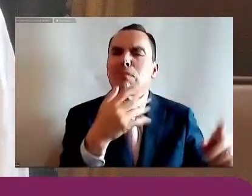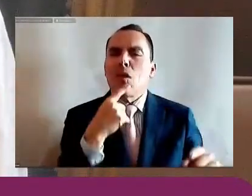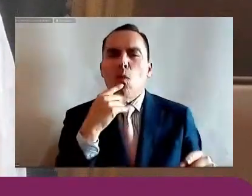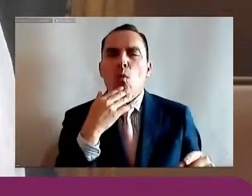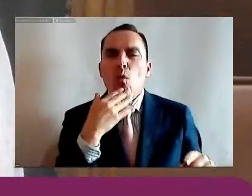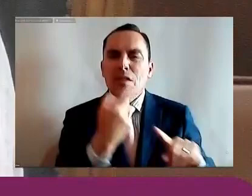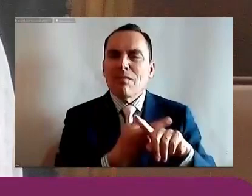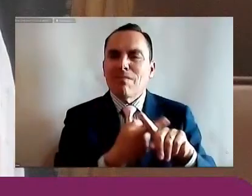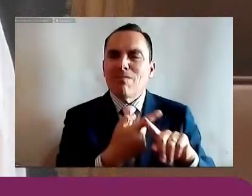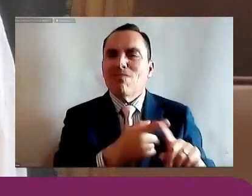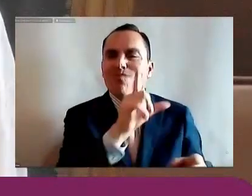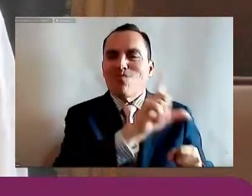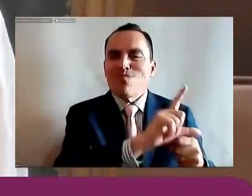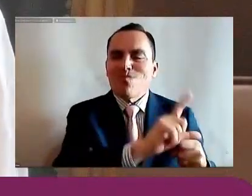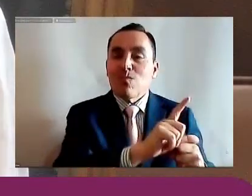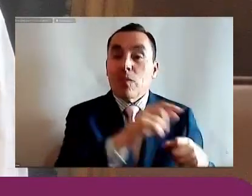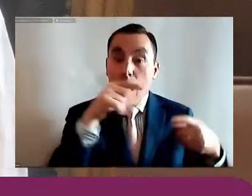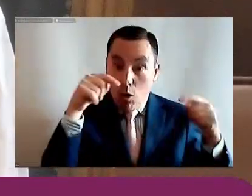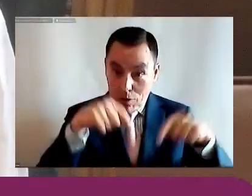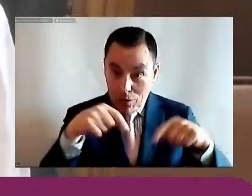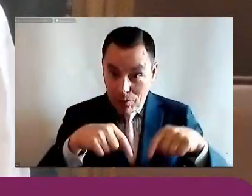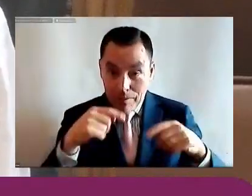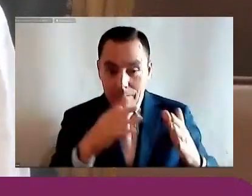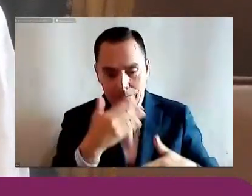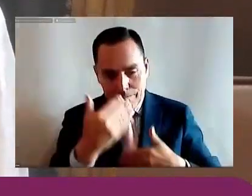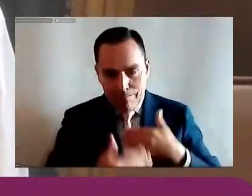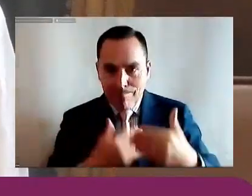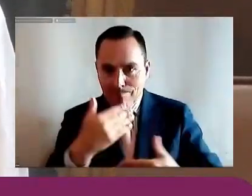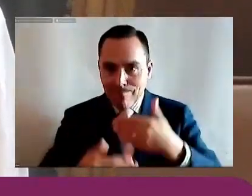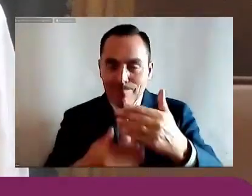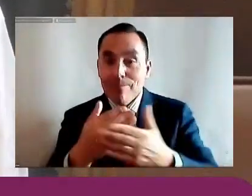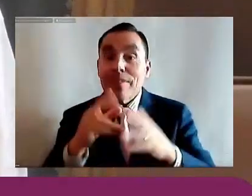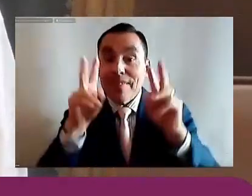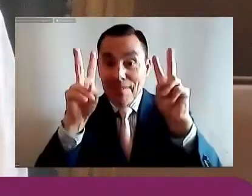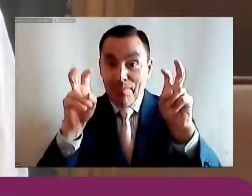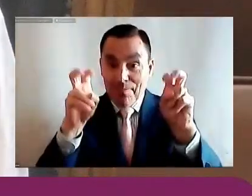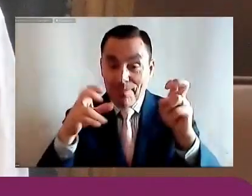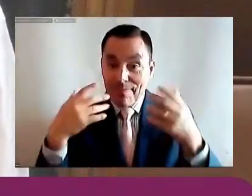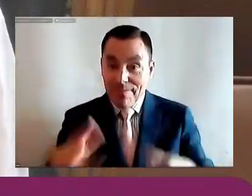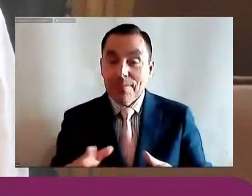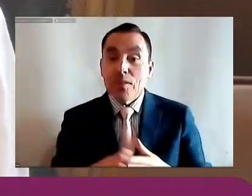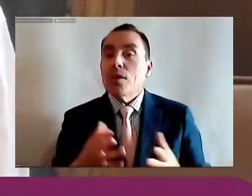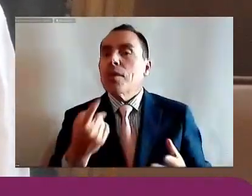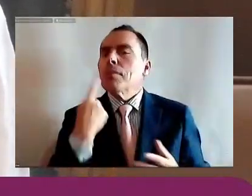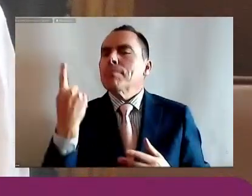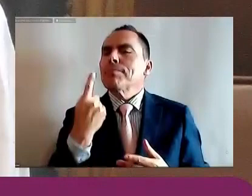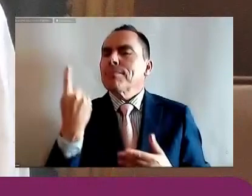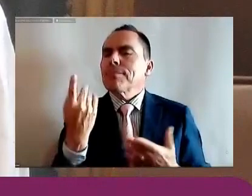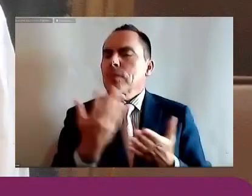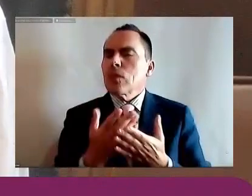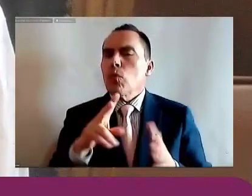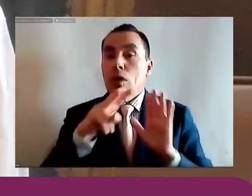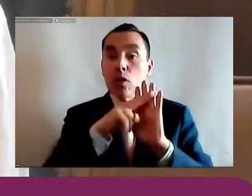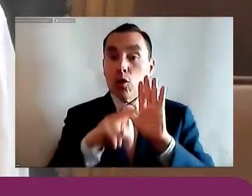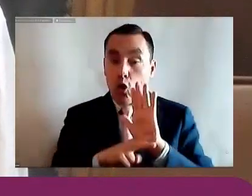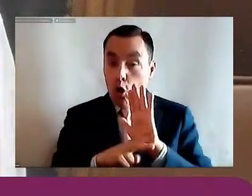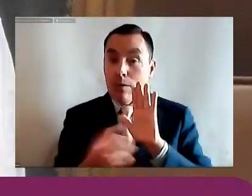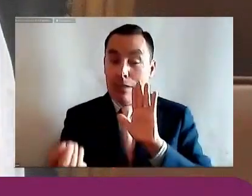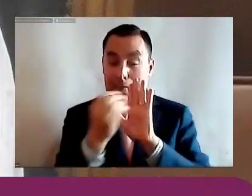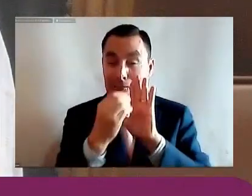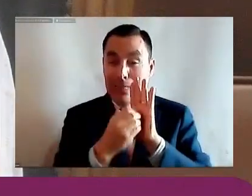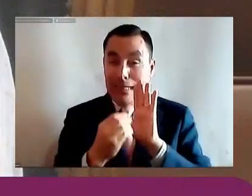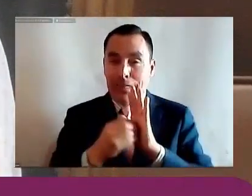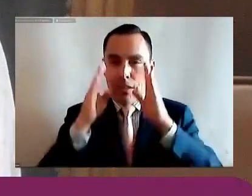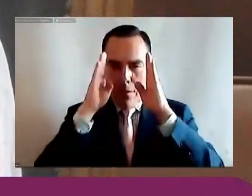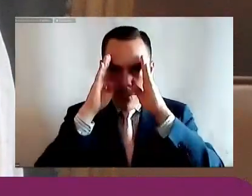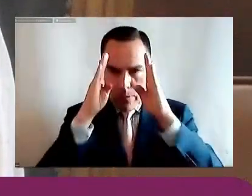bien es interesante avanzar en esta temática, en particular en normas que tengan enfoque de género, creo